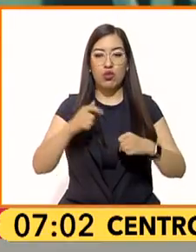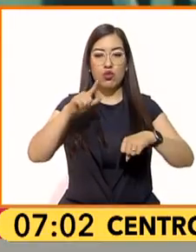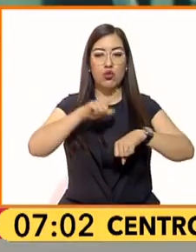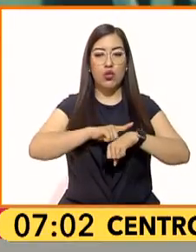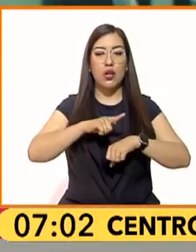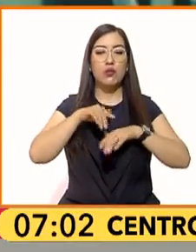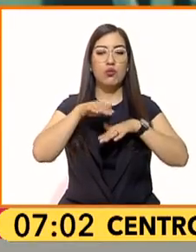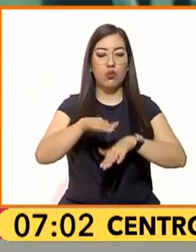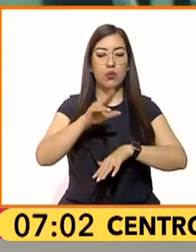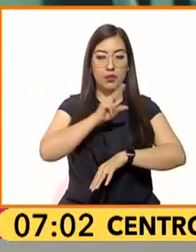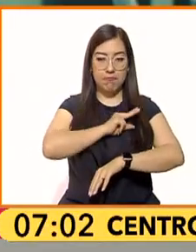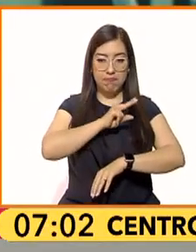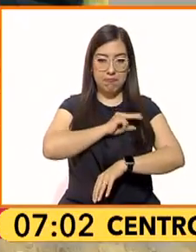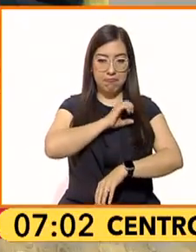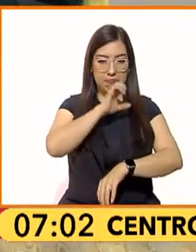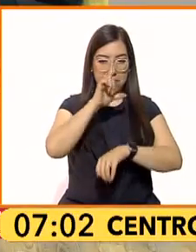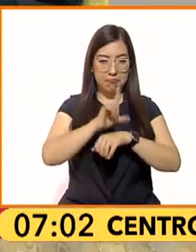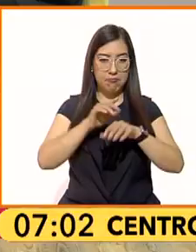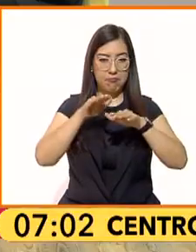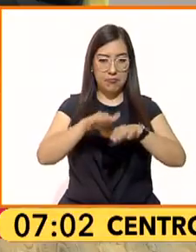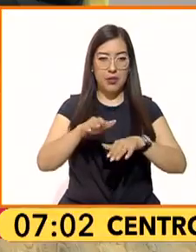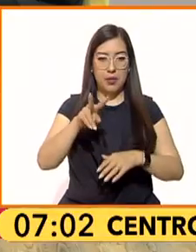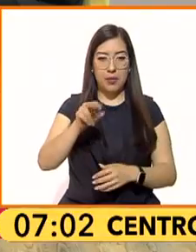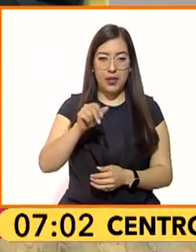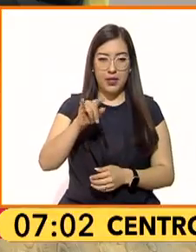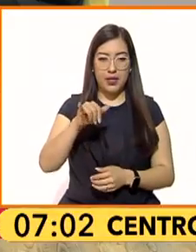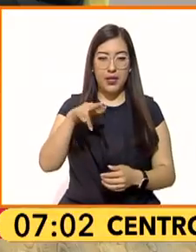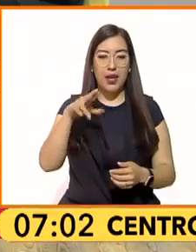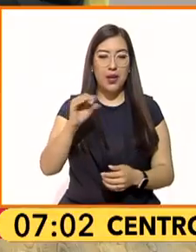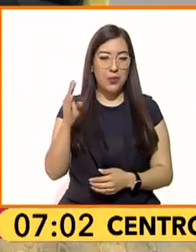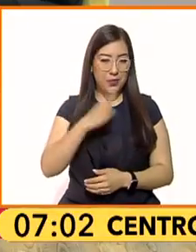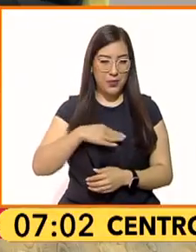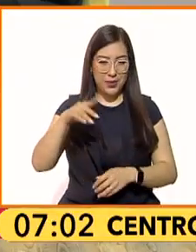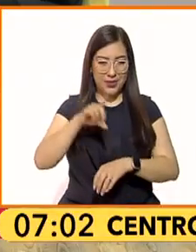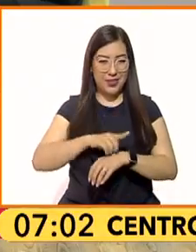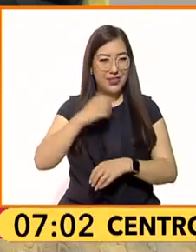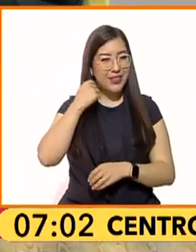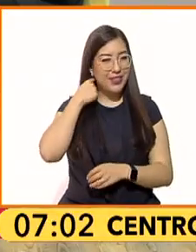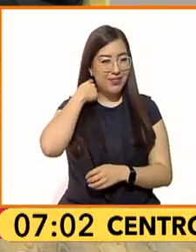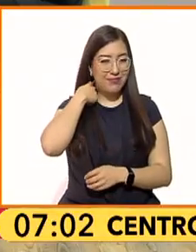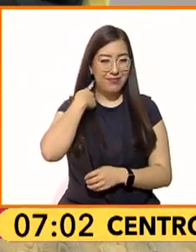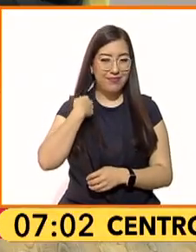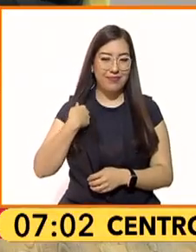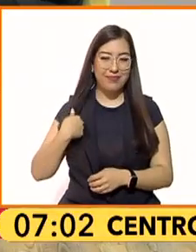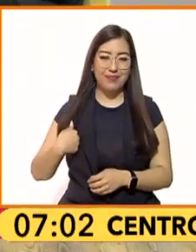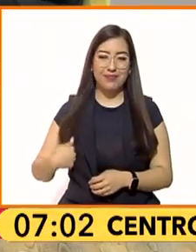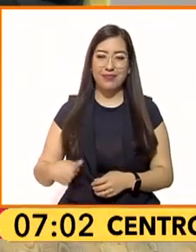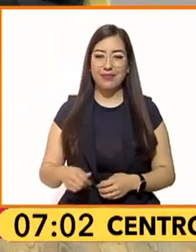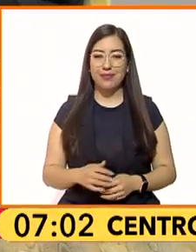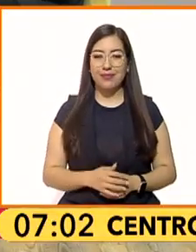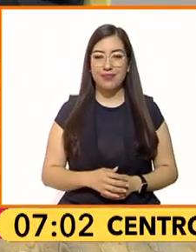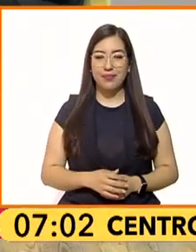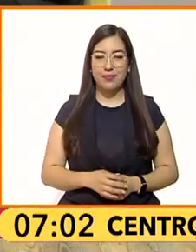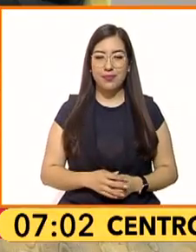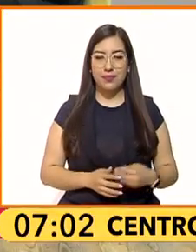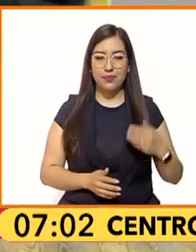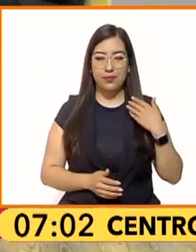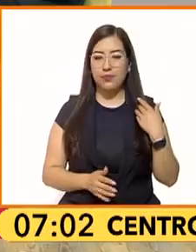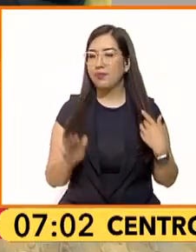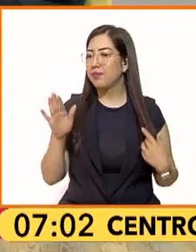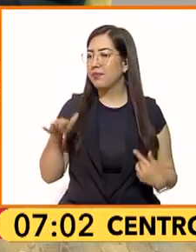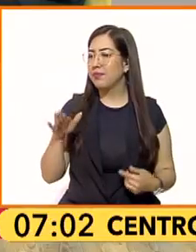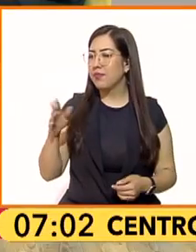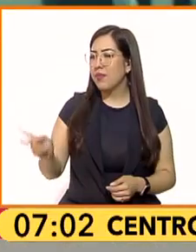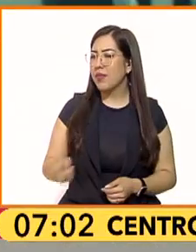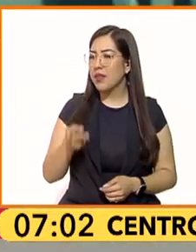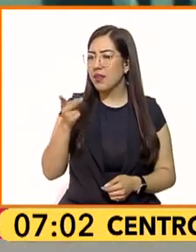el tema del Vaticano. Bernardo, un gusto, gracias. Al contrario, un placer estar acá. Buenos días, Bernardo. Buen día. Gracias. Bernardo, ¿por qué llama